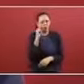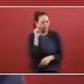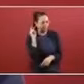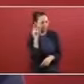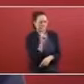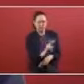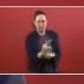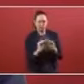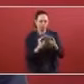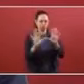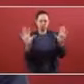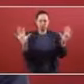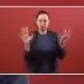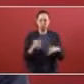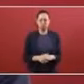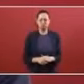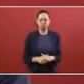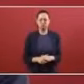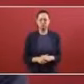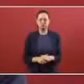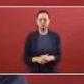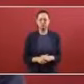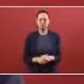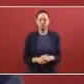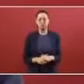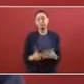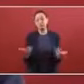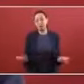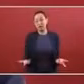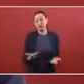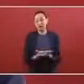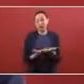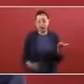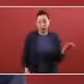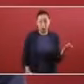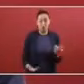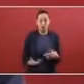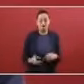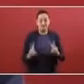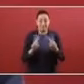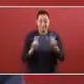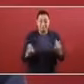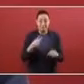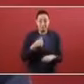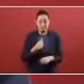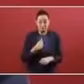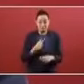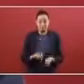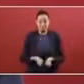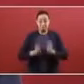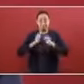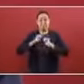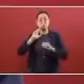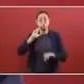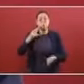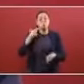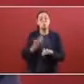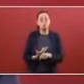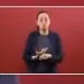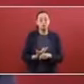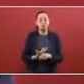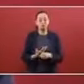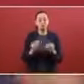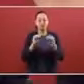ustedes. El tema que me comprometo a nivel personal yo como secretaria de la Función Pública es hacer un